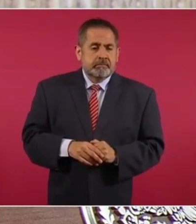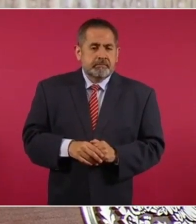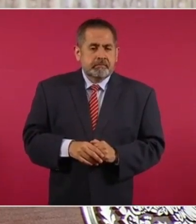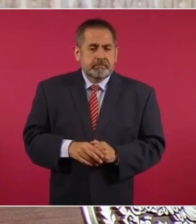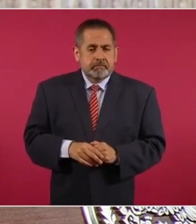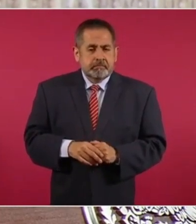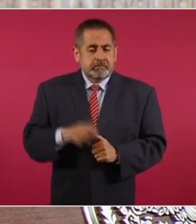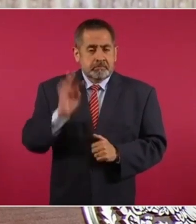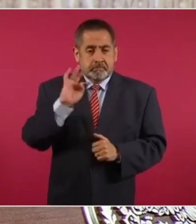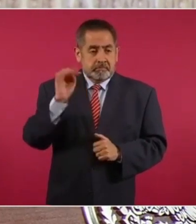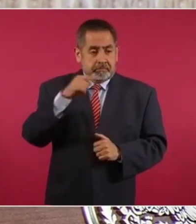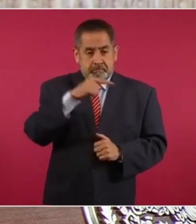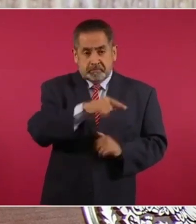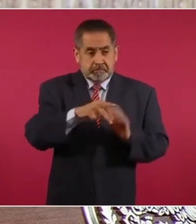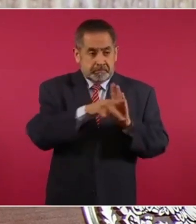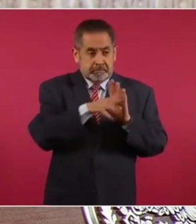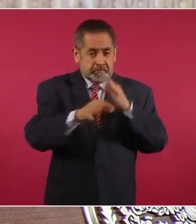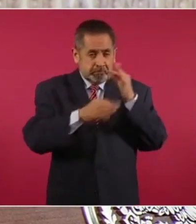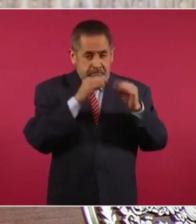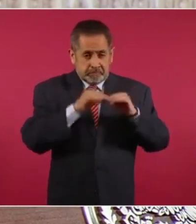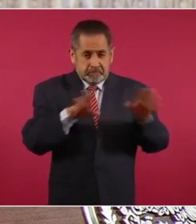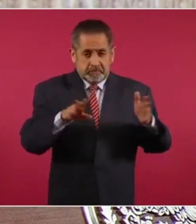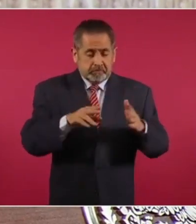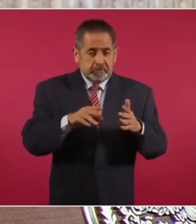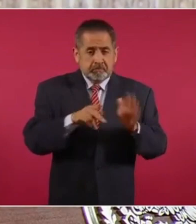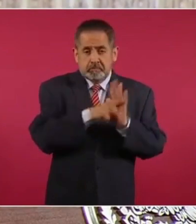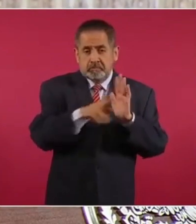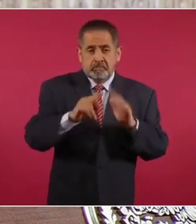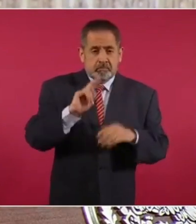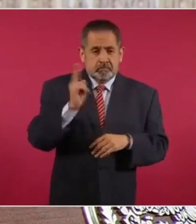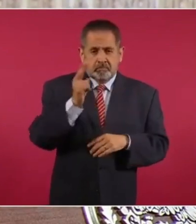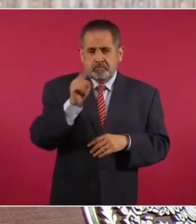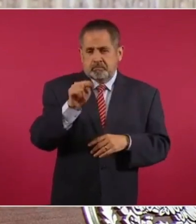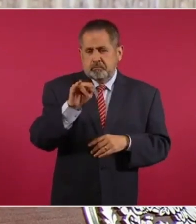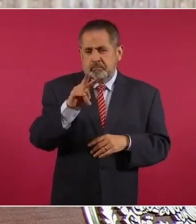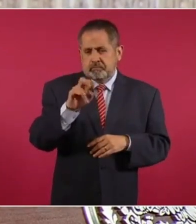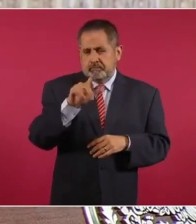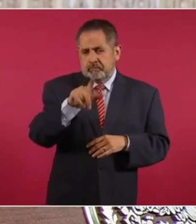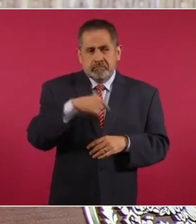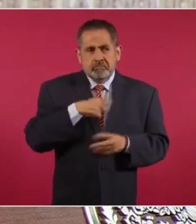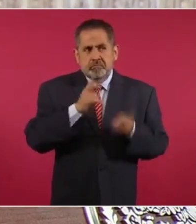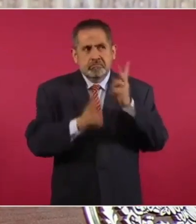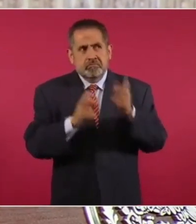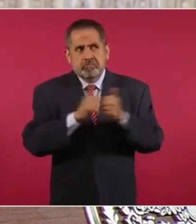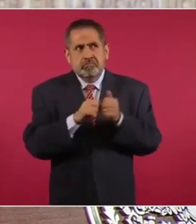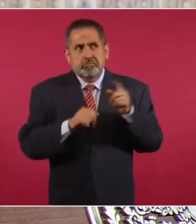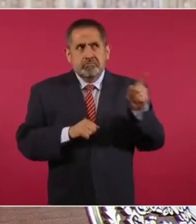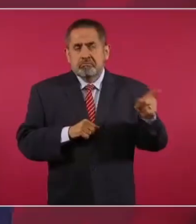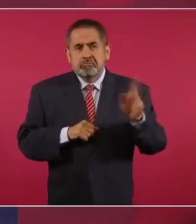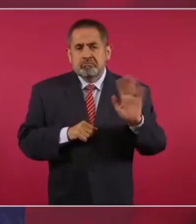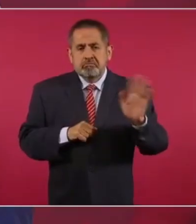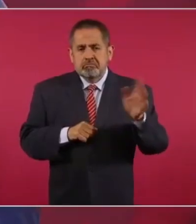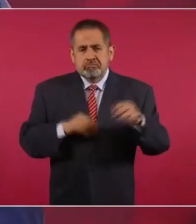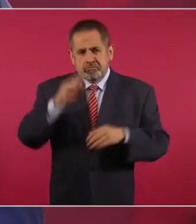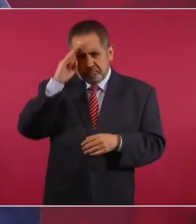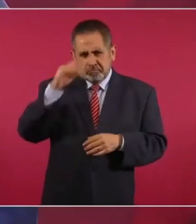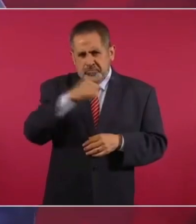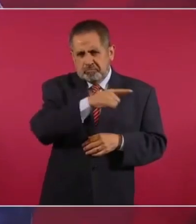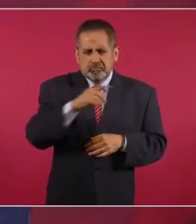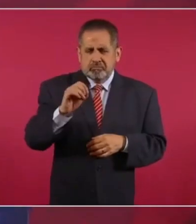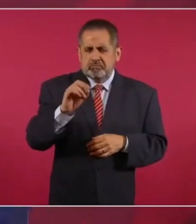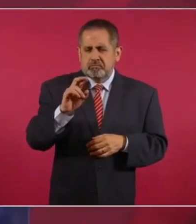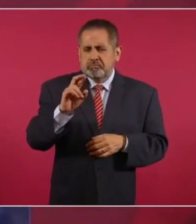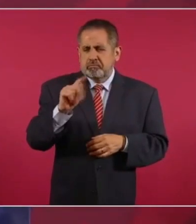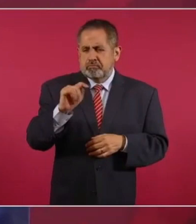si es en periódicos, si escriben en el Universal, no he hablado con el señor Ilio